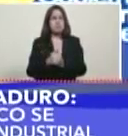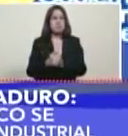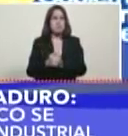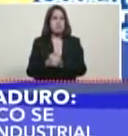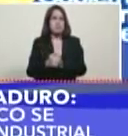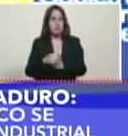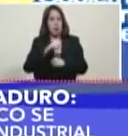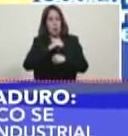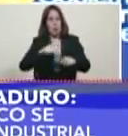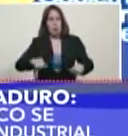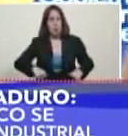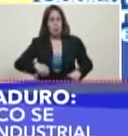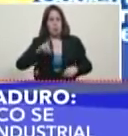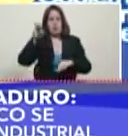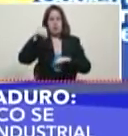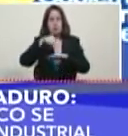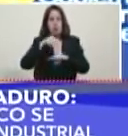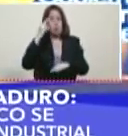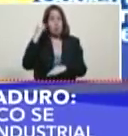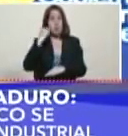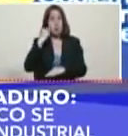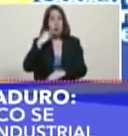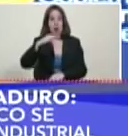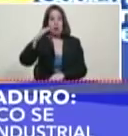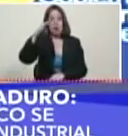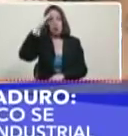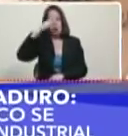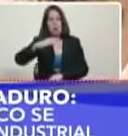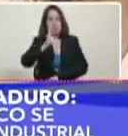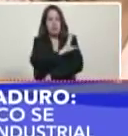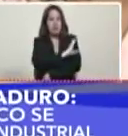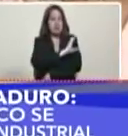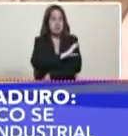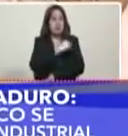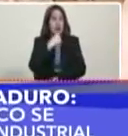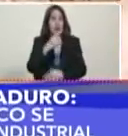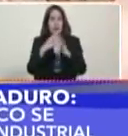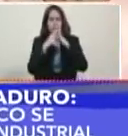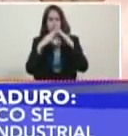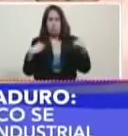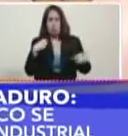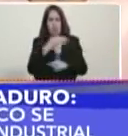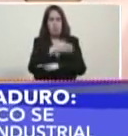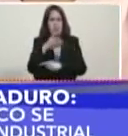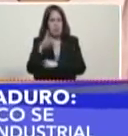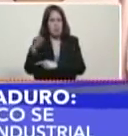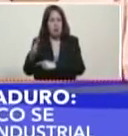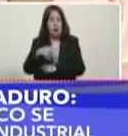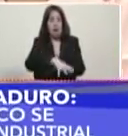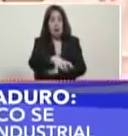de la Guardia Nacional Bolivariana, estuve con las milicias nacionales por el país. Venezuela tiene